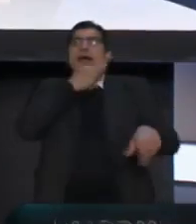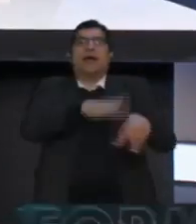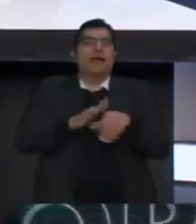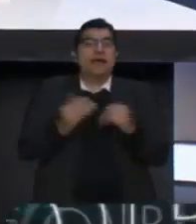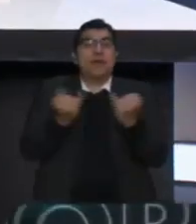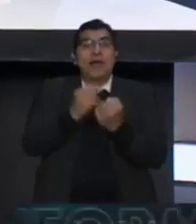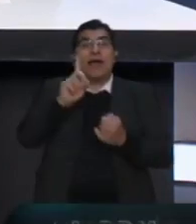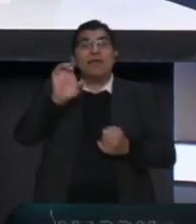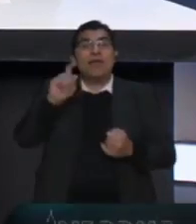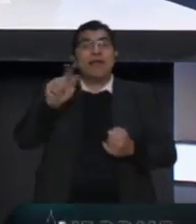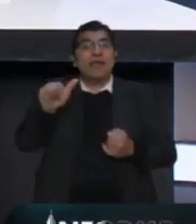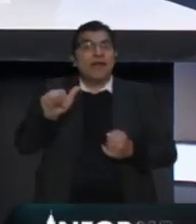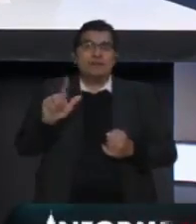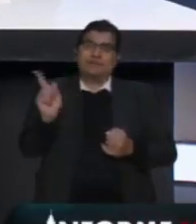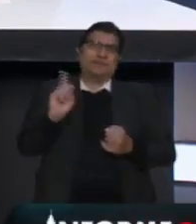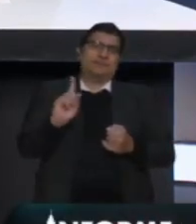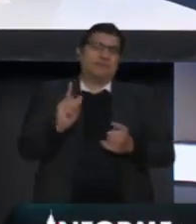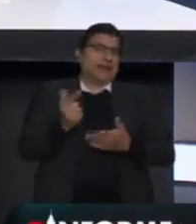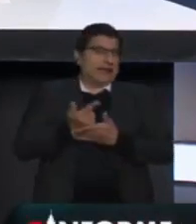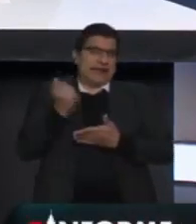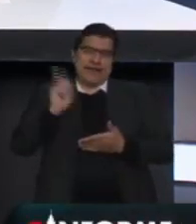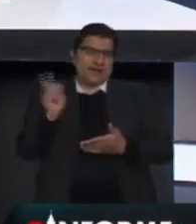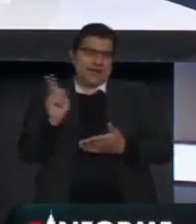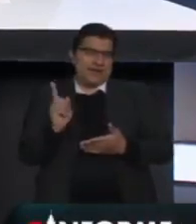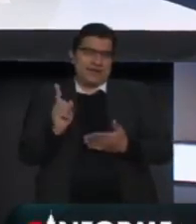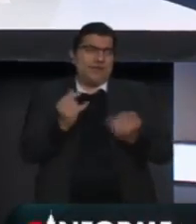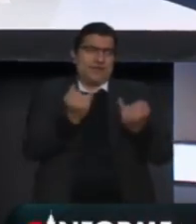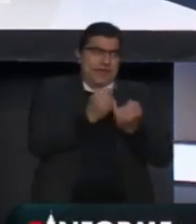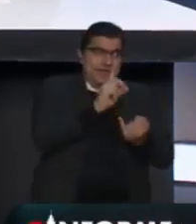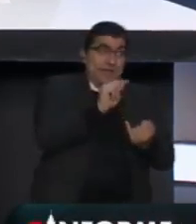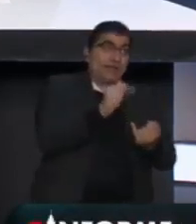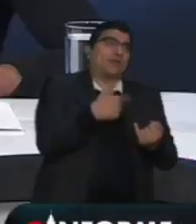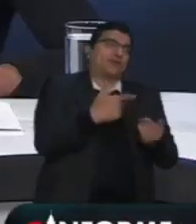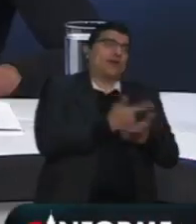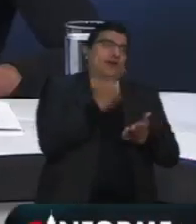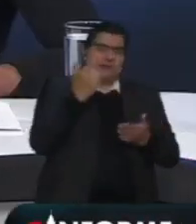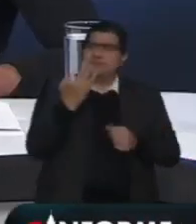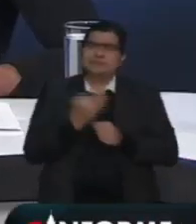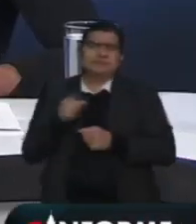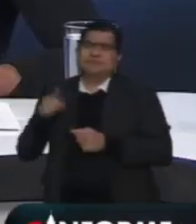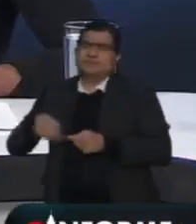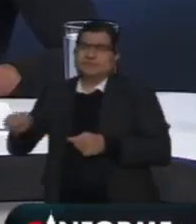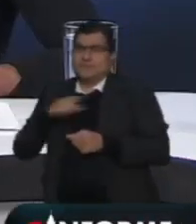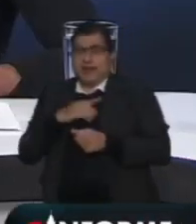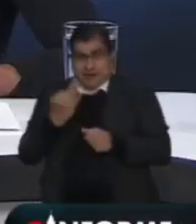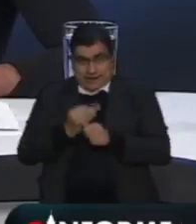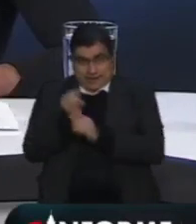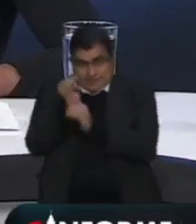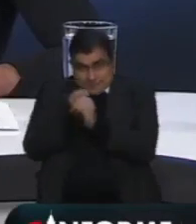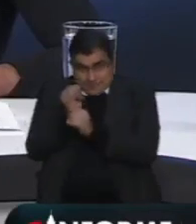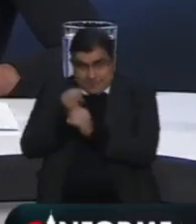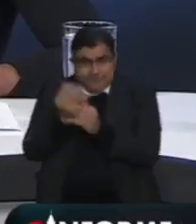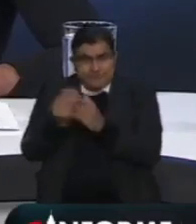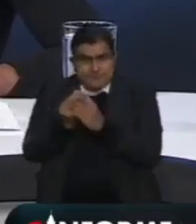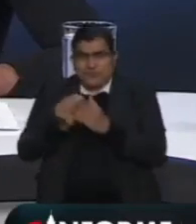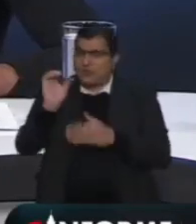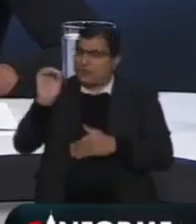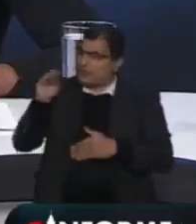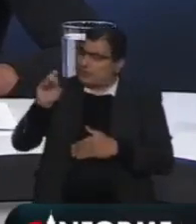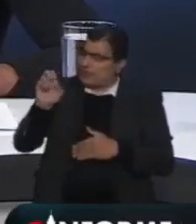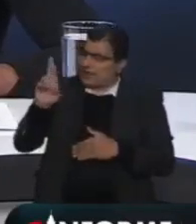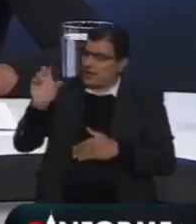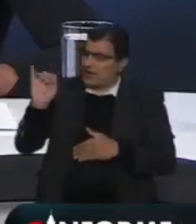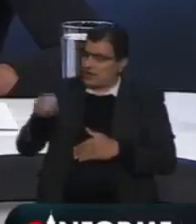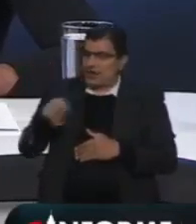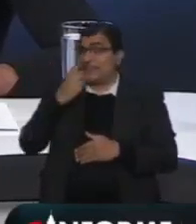por ejemplo. No es tan grave como Delta, pero, doctor, le queremos preguntar esta noche si ya hay estudios sobre el Omicron, porque mucho se